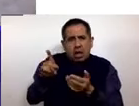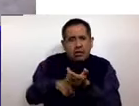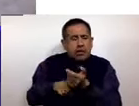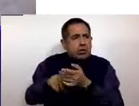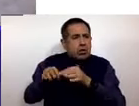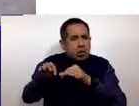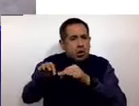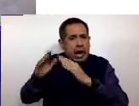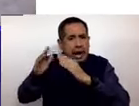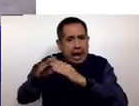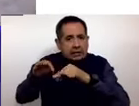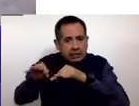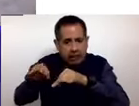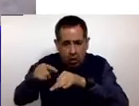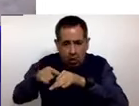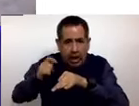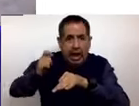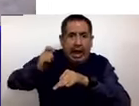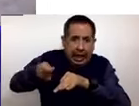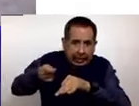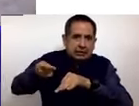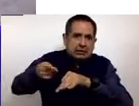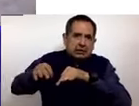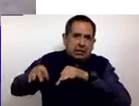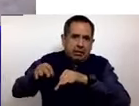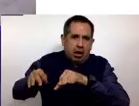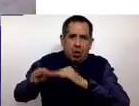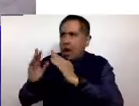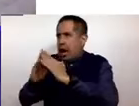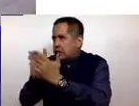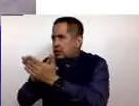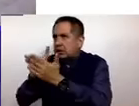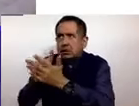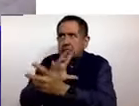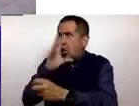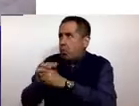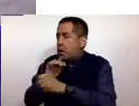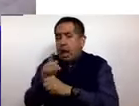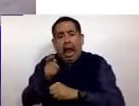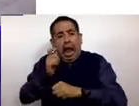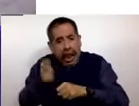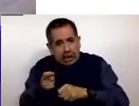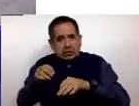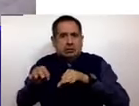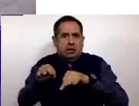trabajo, ¿sí? Las labores domésticas es trabajo.